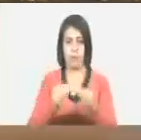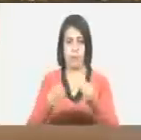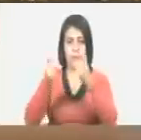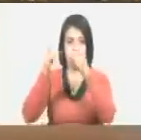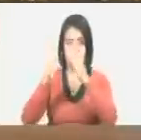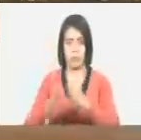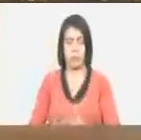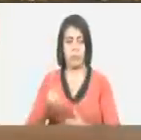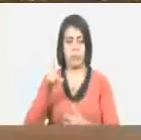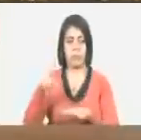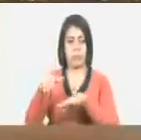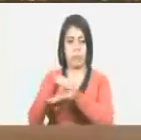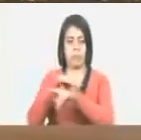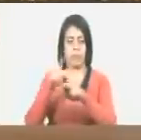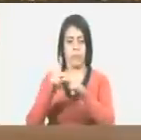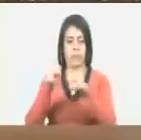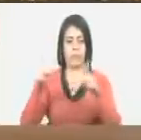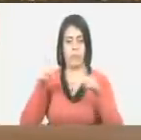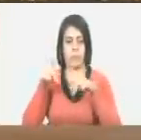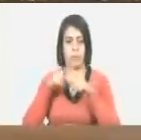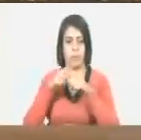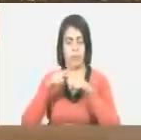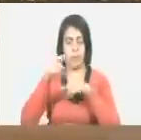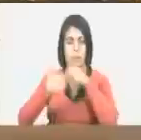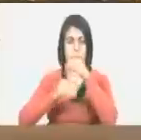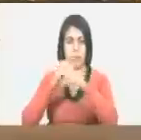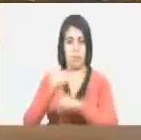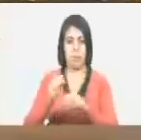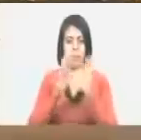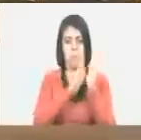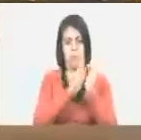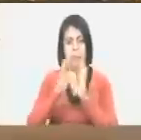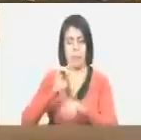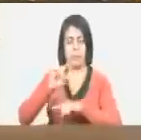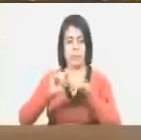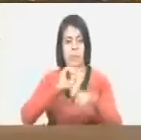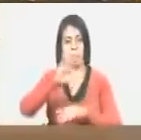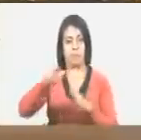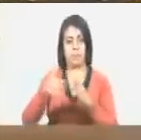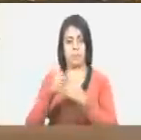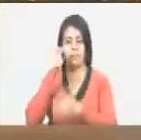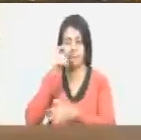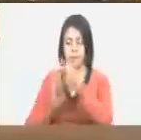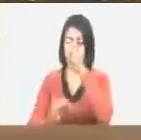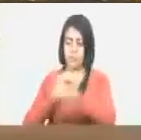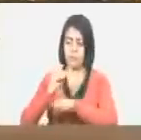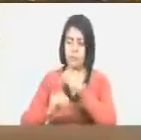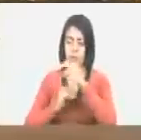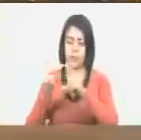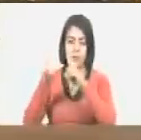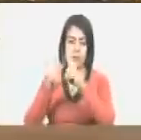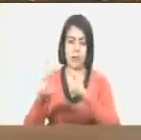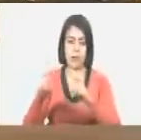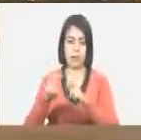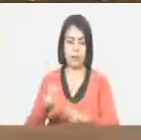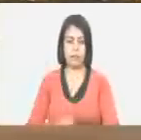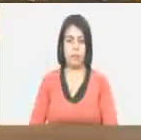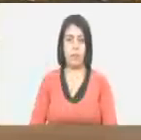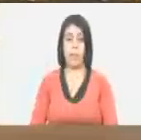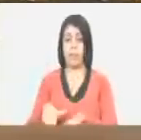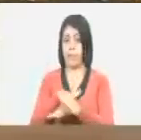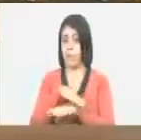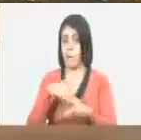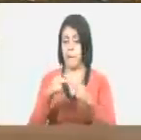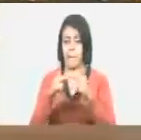autoridad competente del Ministerio Público para que éste ordene otro fiscal realizar lo pertinente. El